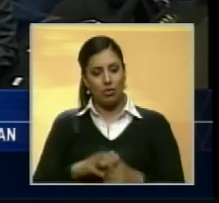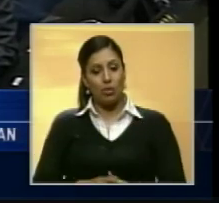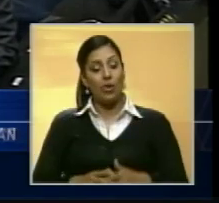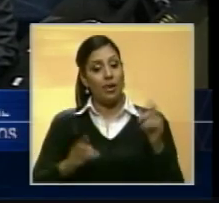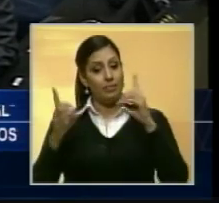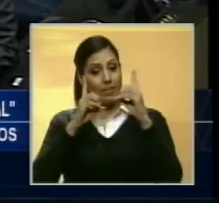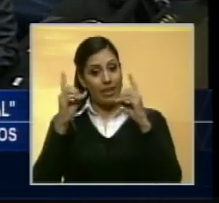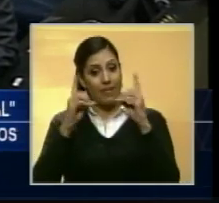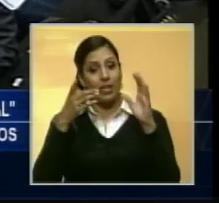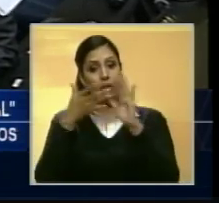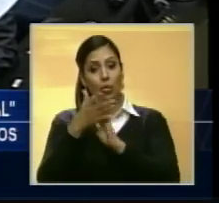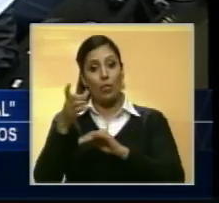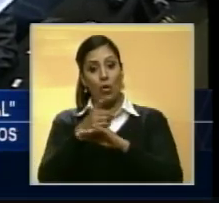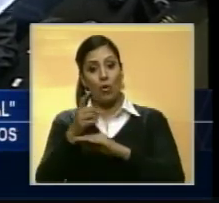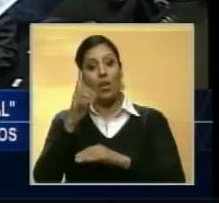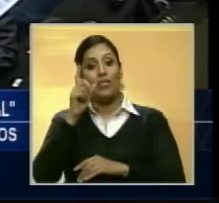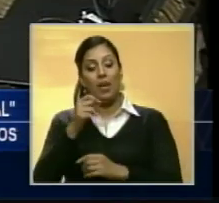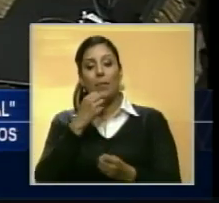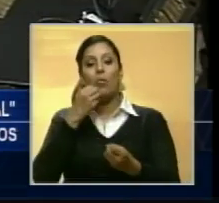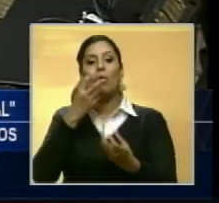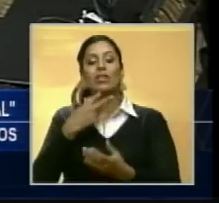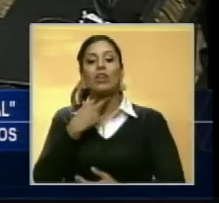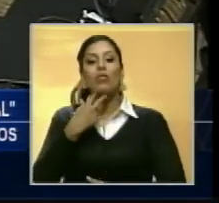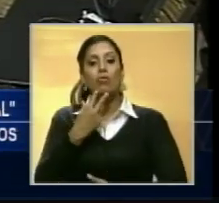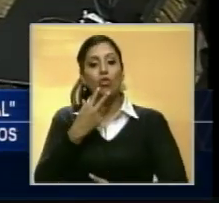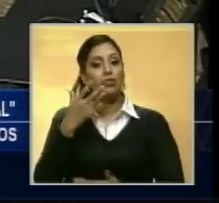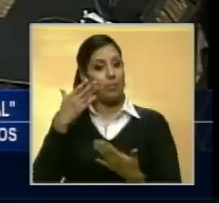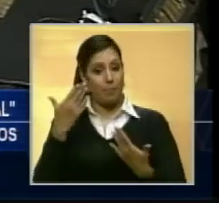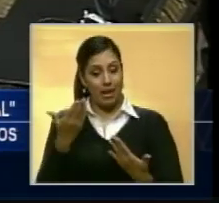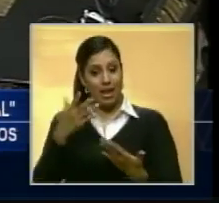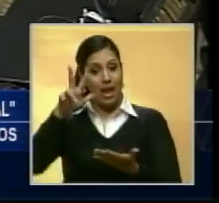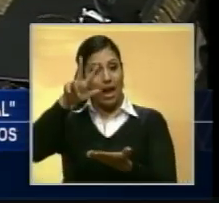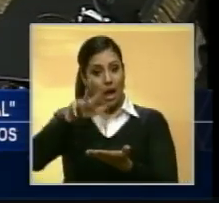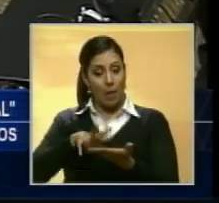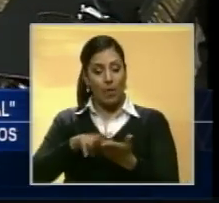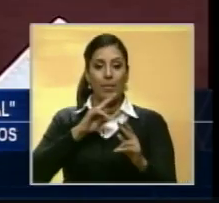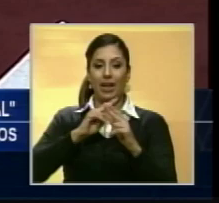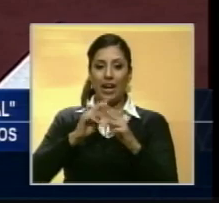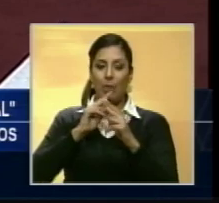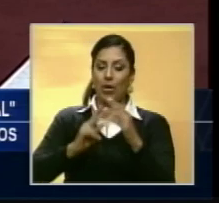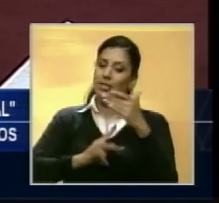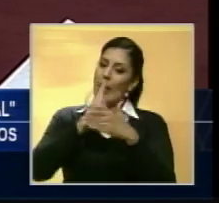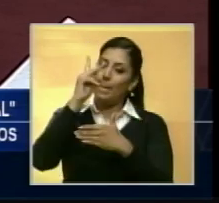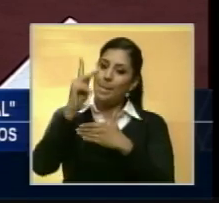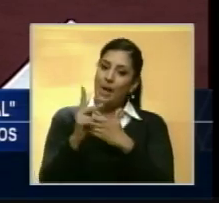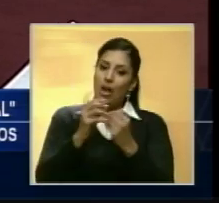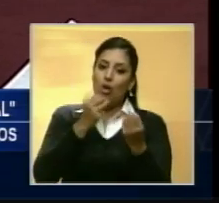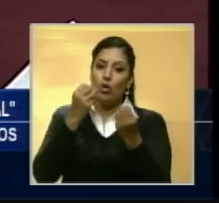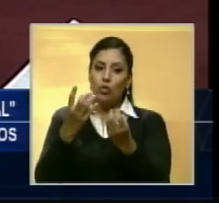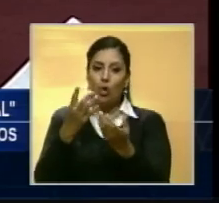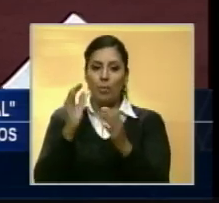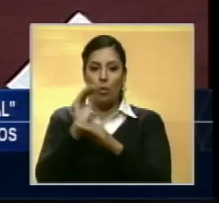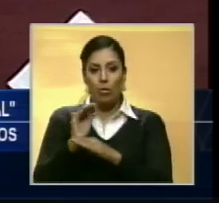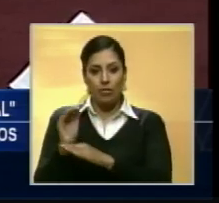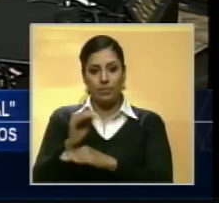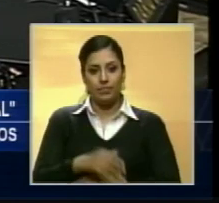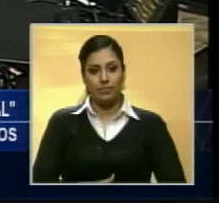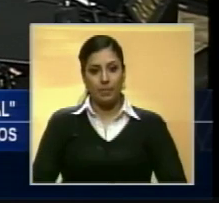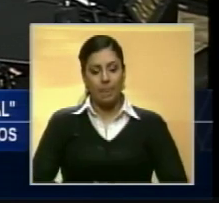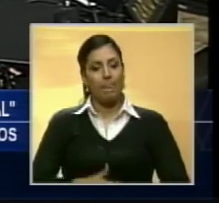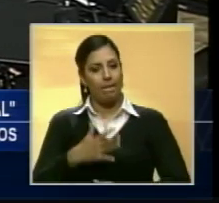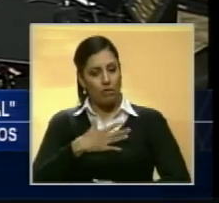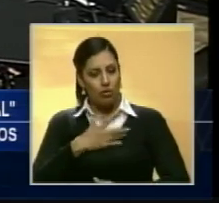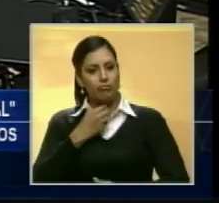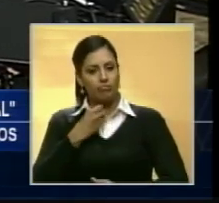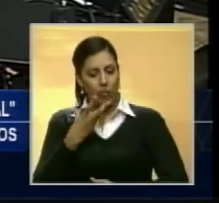el debate, la bancada del oficialismo levantó su voz para asegurar que esta aprobación responde a un plan para devolver privilegios. Yo les